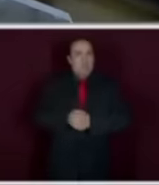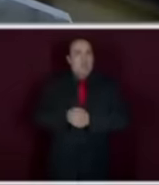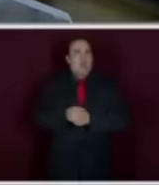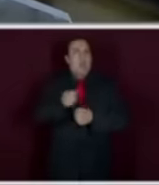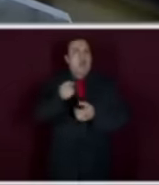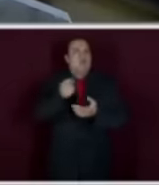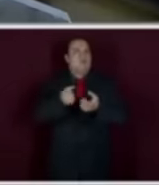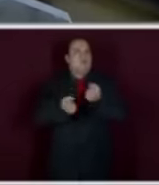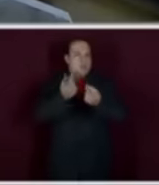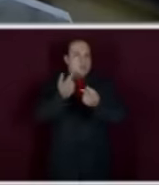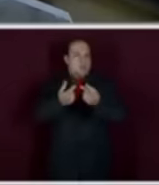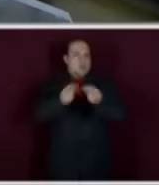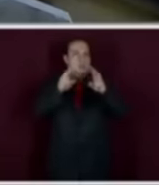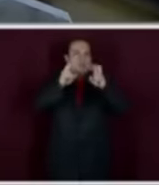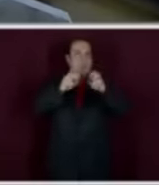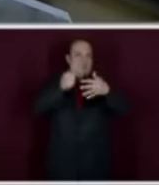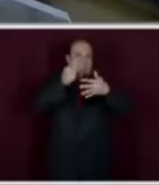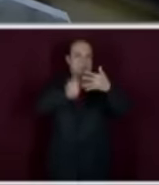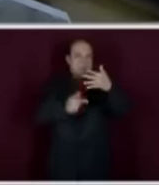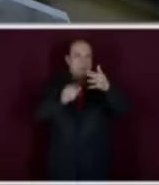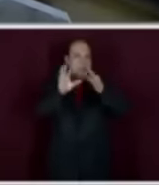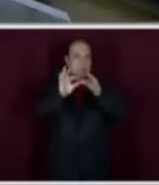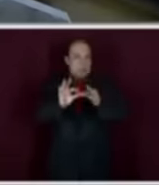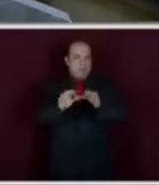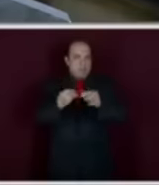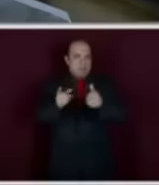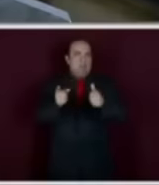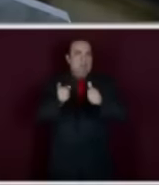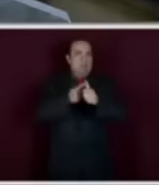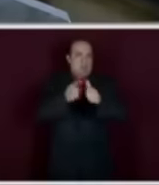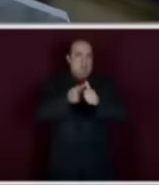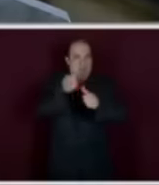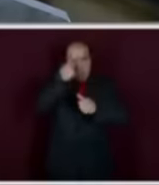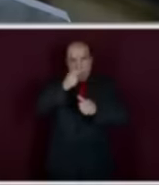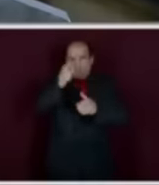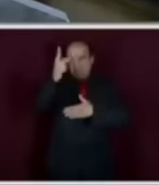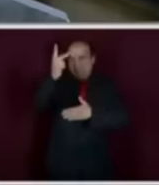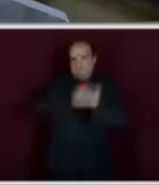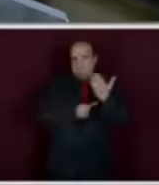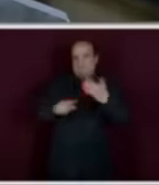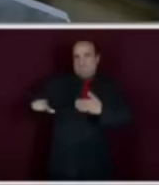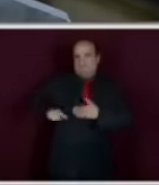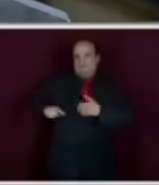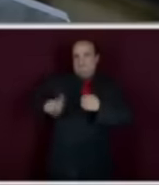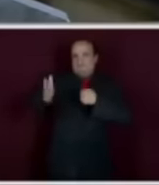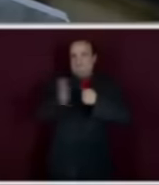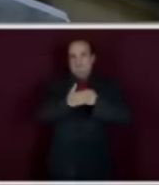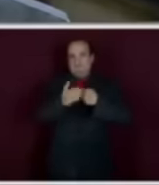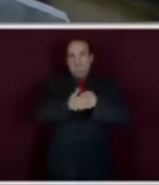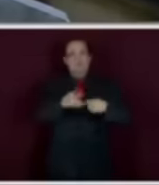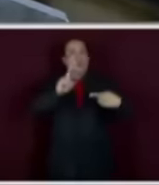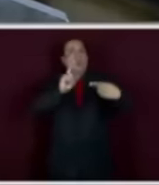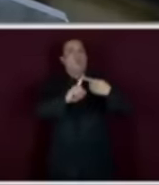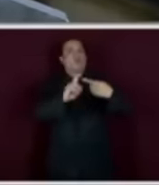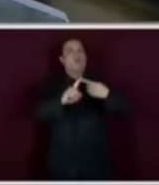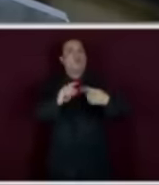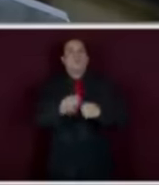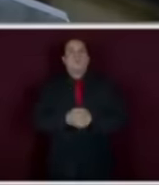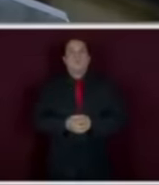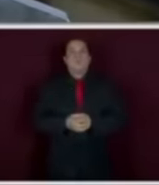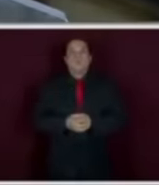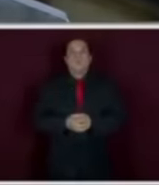algunos breves puntos de los principios del programa. 1. Haremos